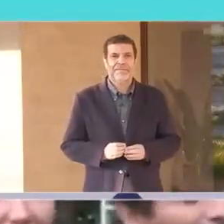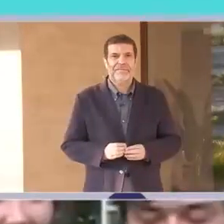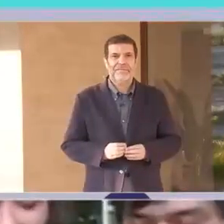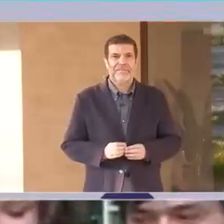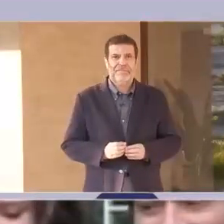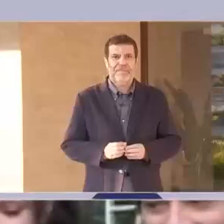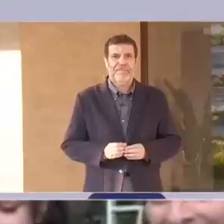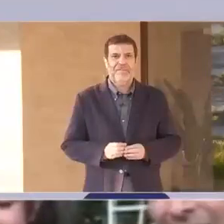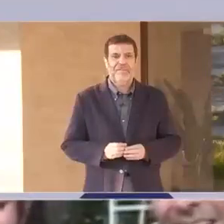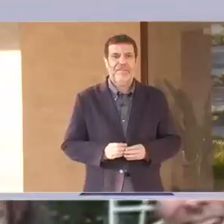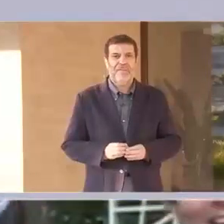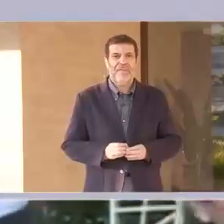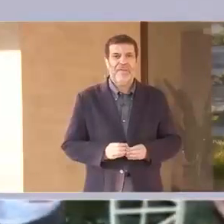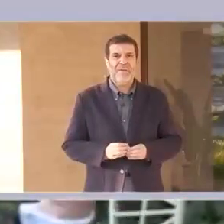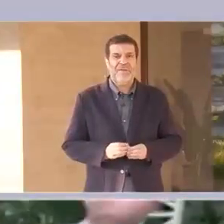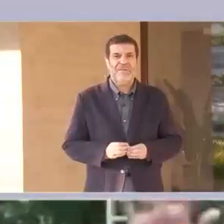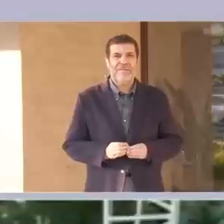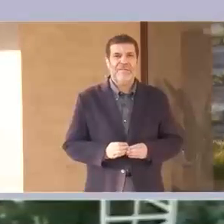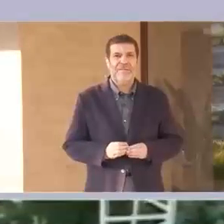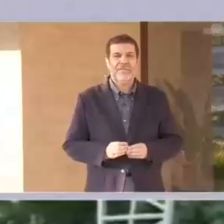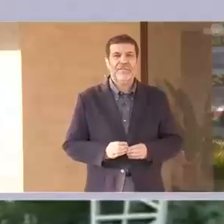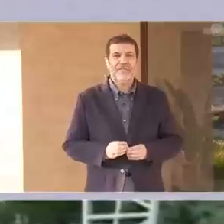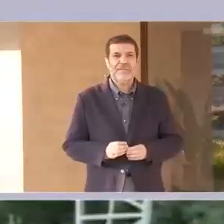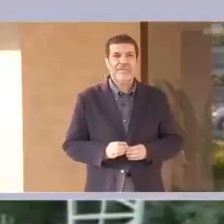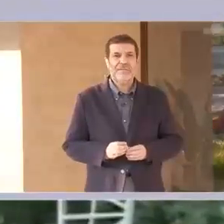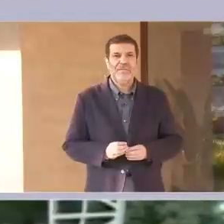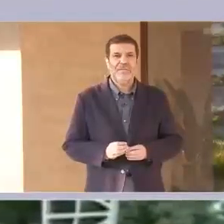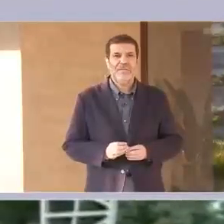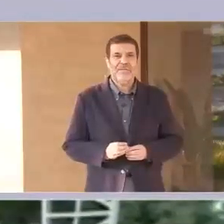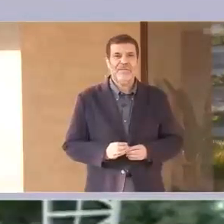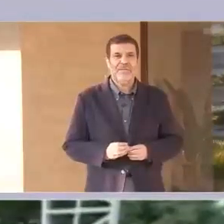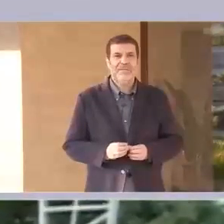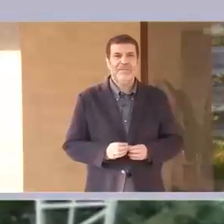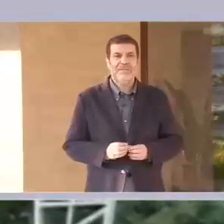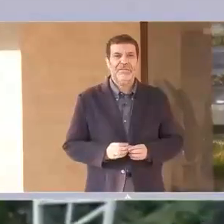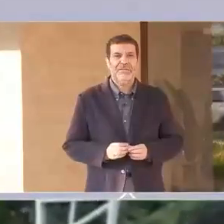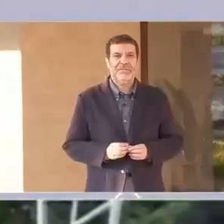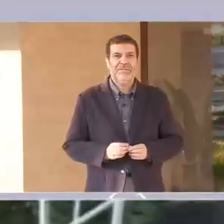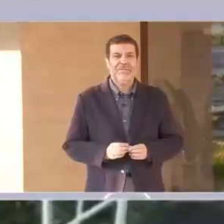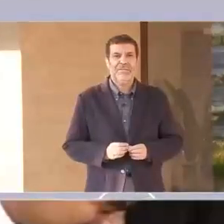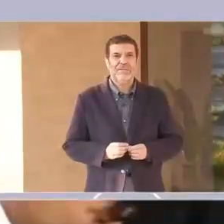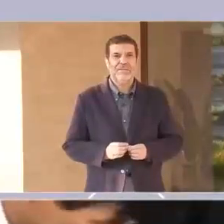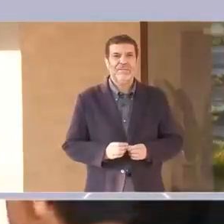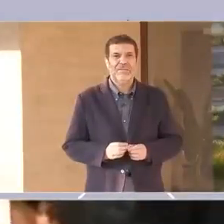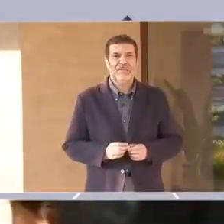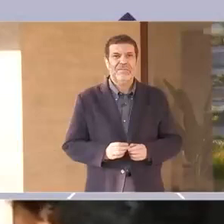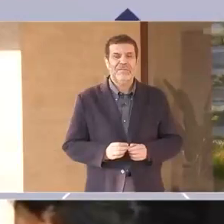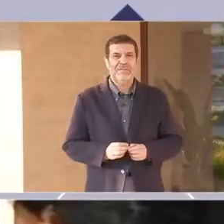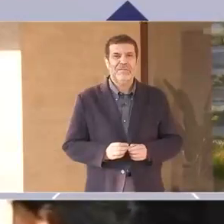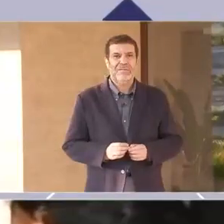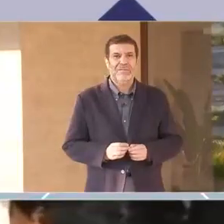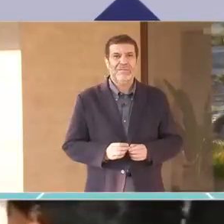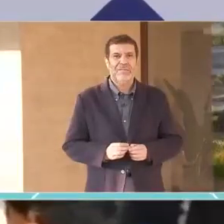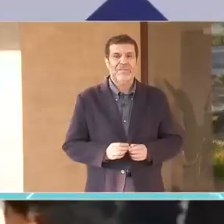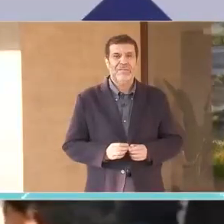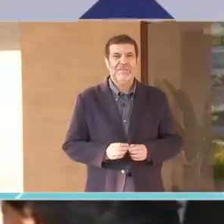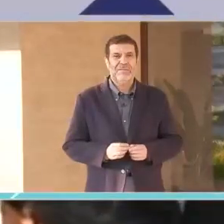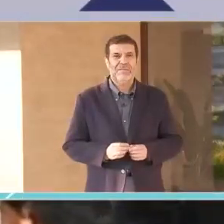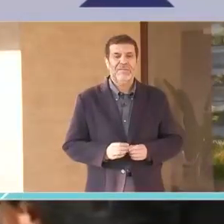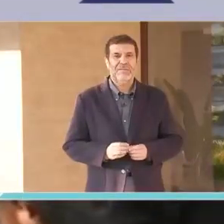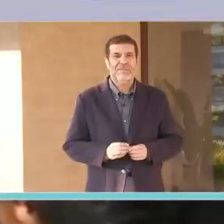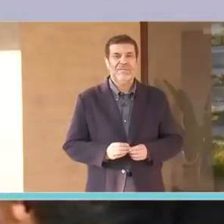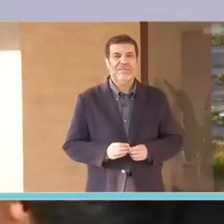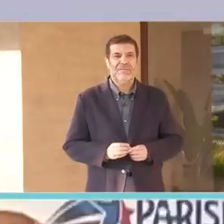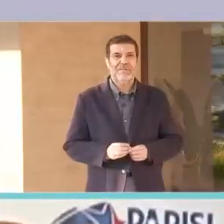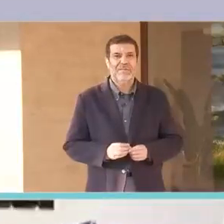varias voces que señalan que ahora sí la ley debería contemplar esta posibilidad, que debería haber un cambio en el reglamento para que los candidatos sí estén en Chile. Pero